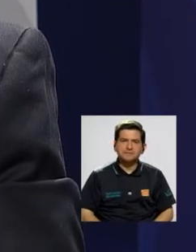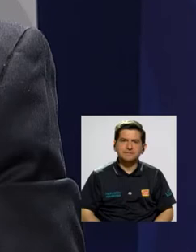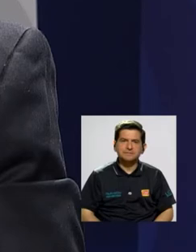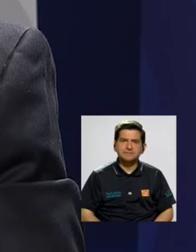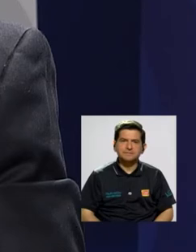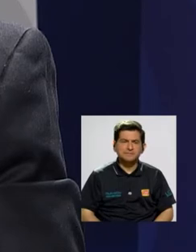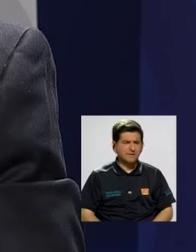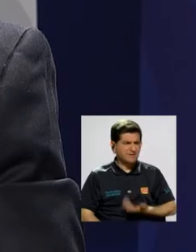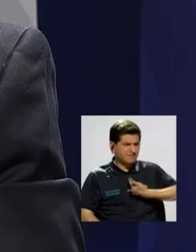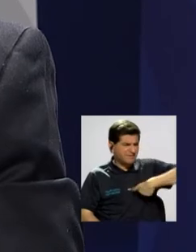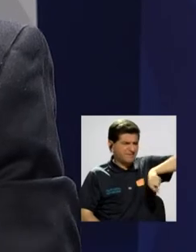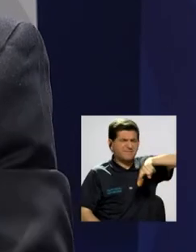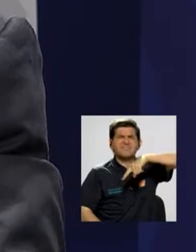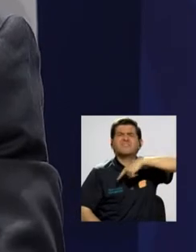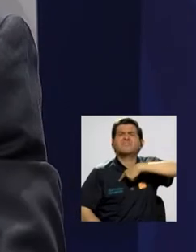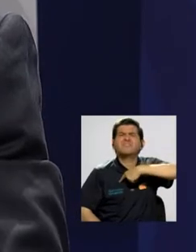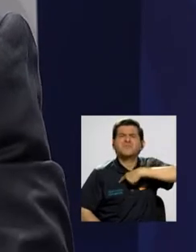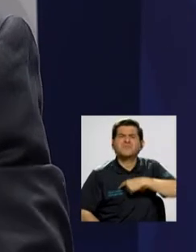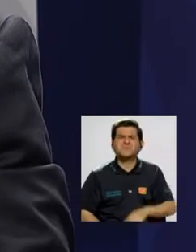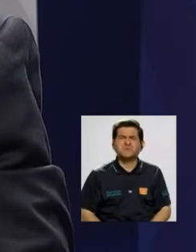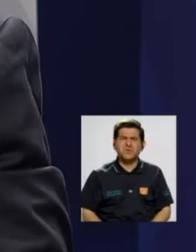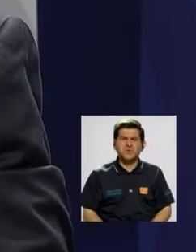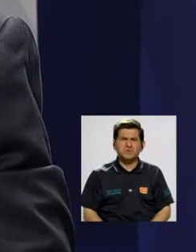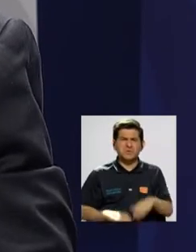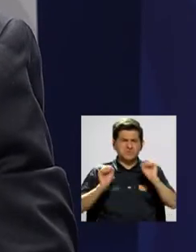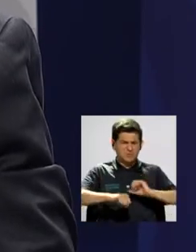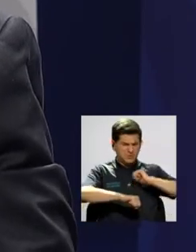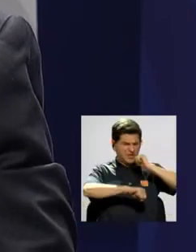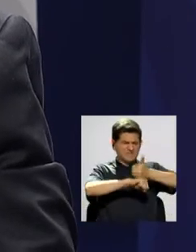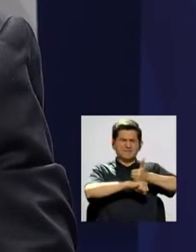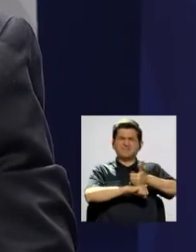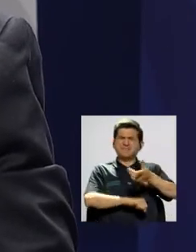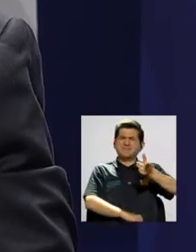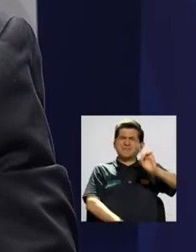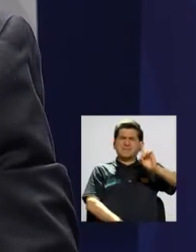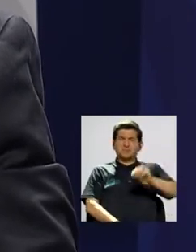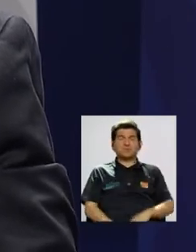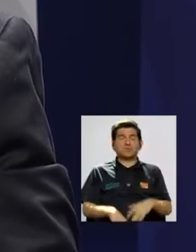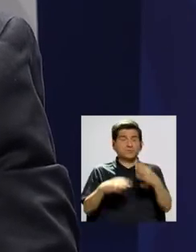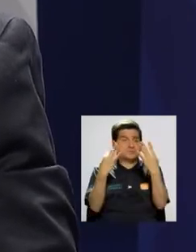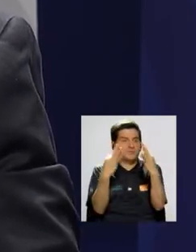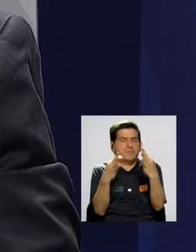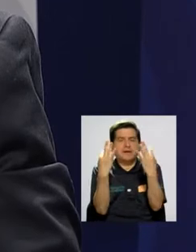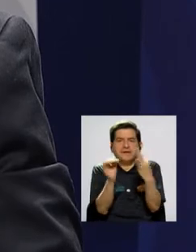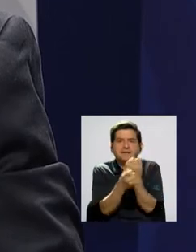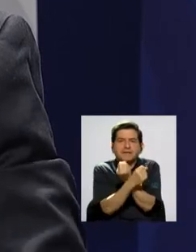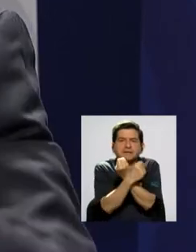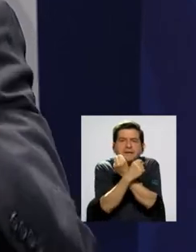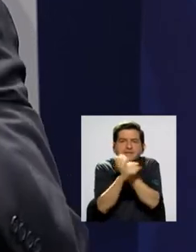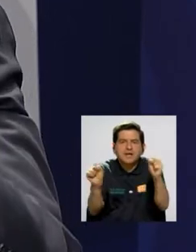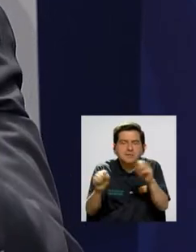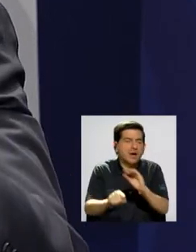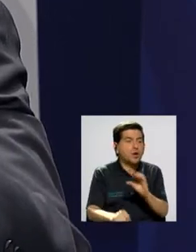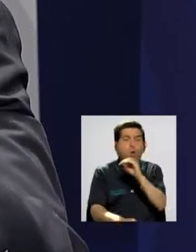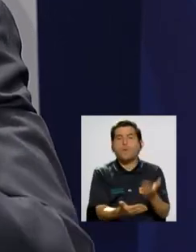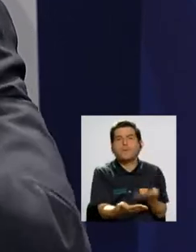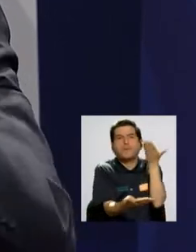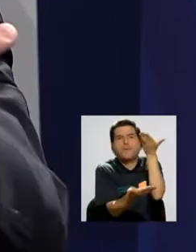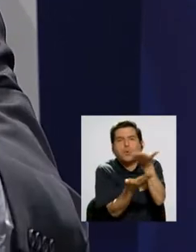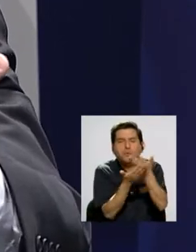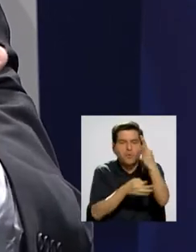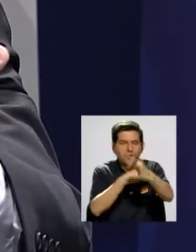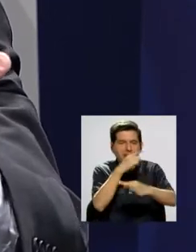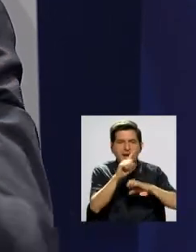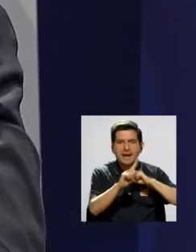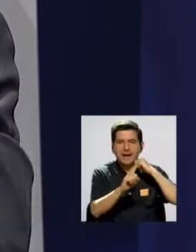de hacia dónde, desde dónde nos logramos posicionar para rescatar o para plantear qué tipo de